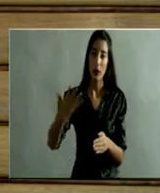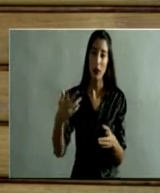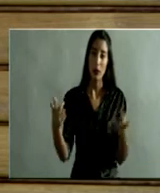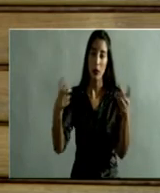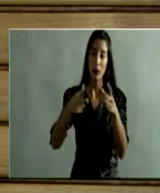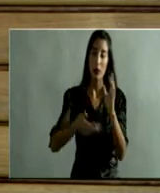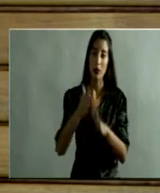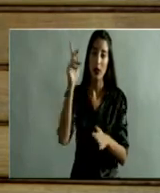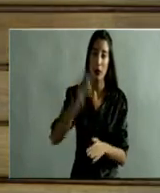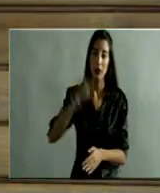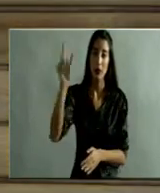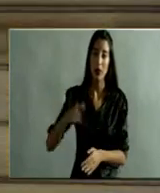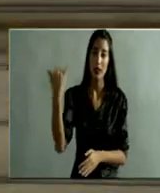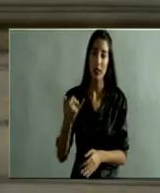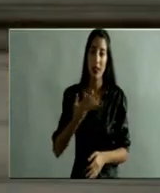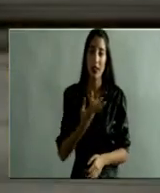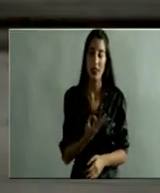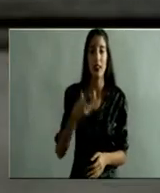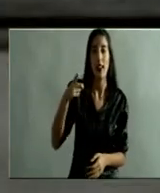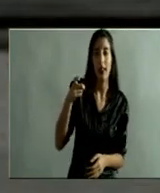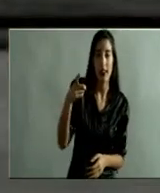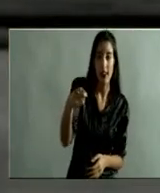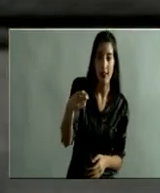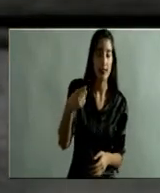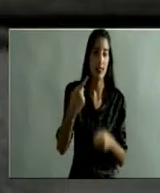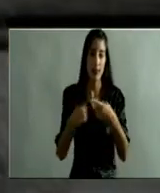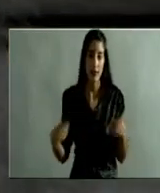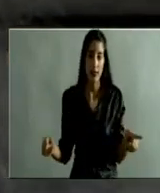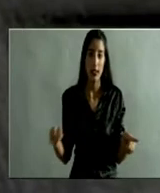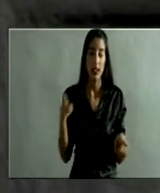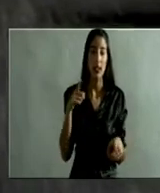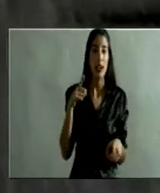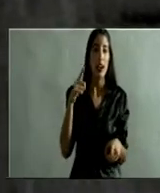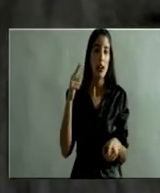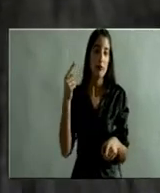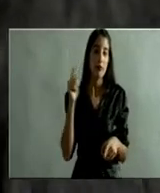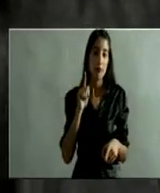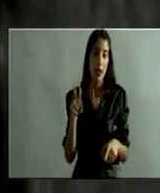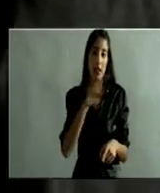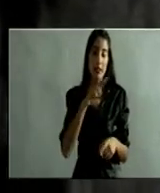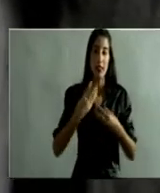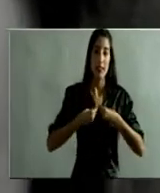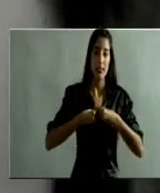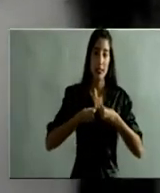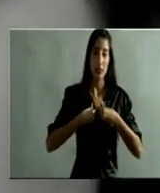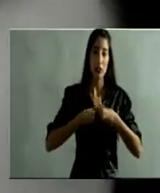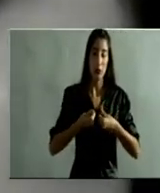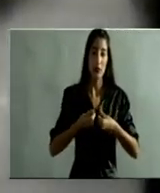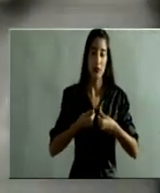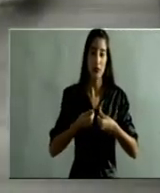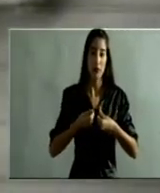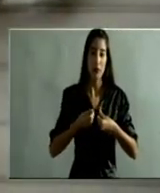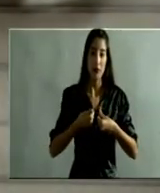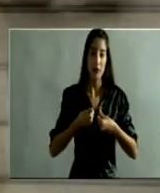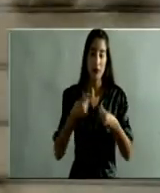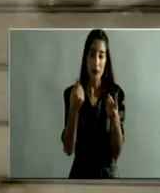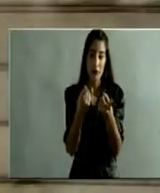quistes O próstatas o cáncer Yo me sentí muy identificada Sentí que ese llamado era para mí Fui